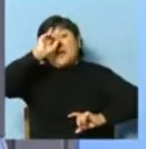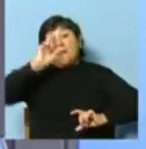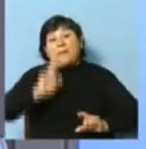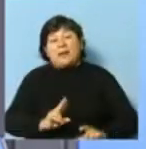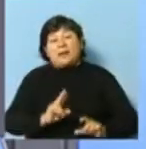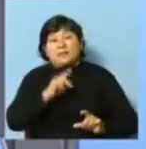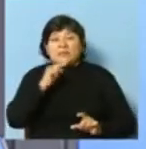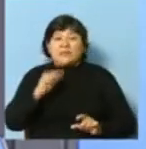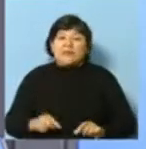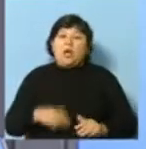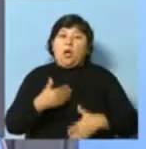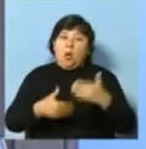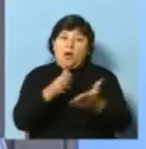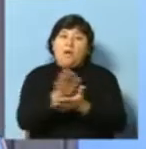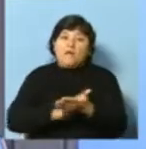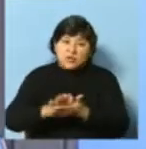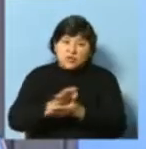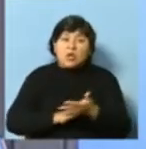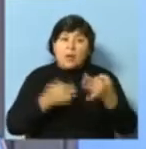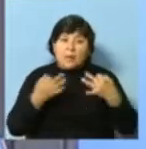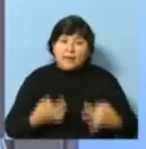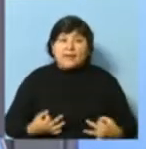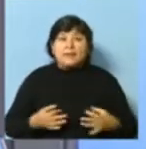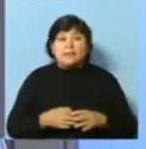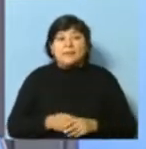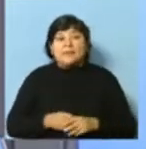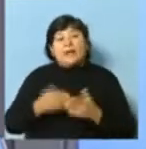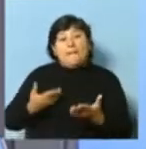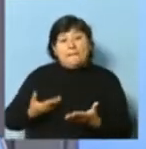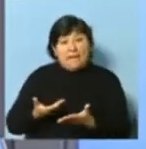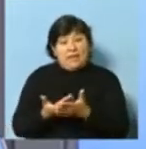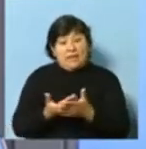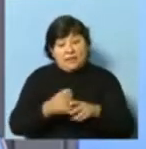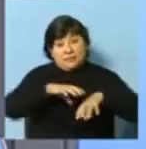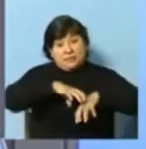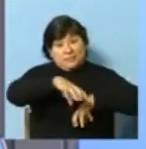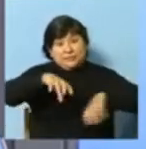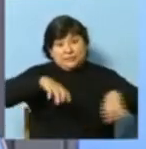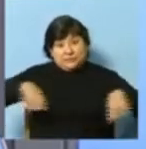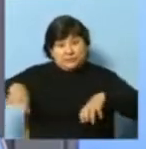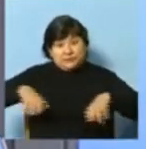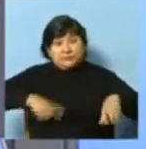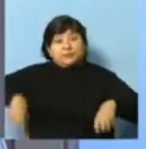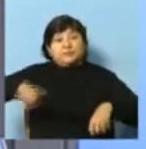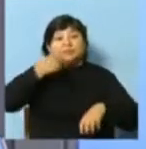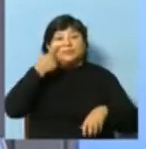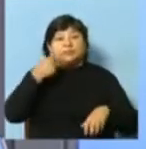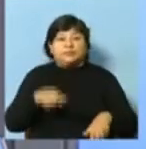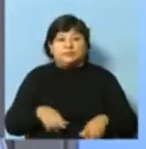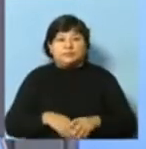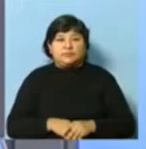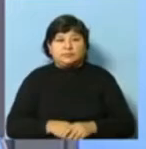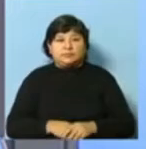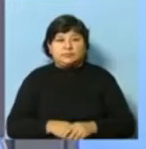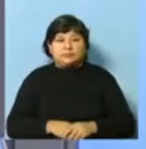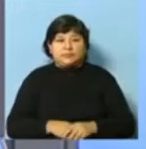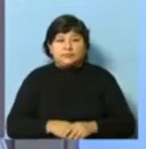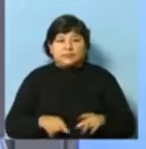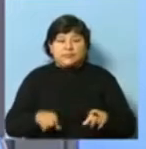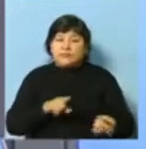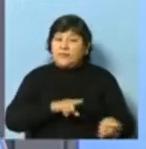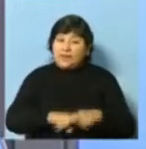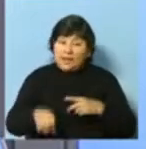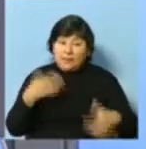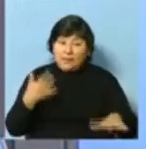funcionó bien lo hemos podido pedir durante las campañas nosotros como intendente y creo que rápidamente que